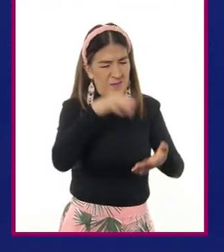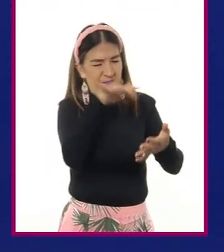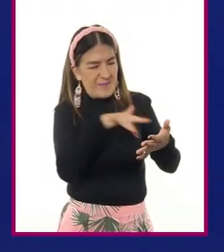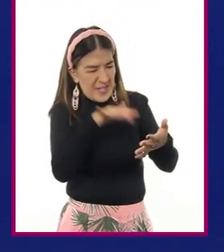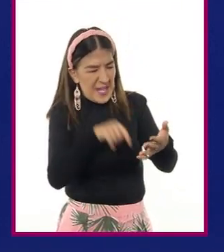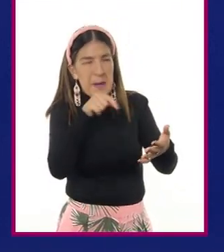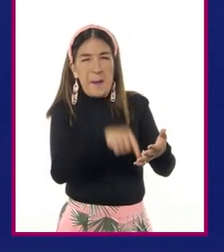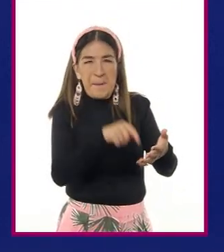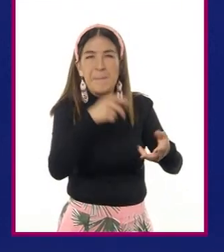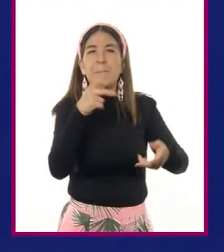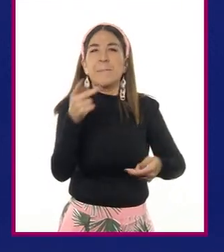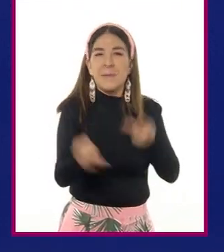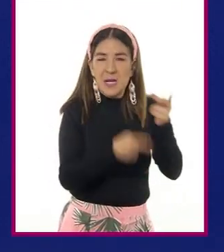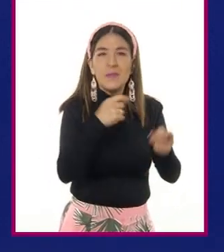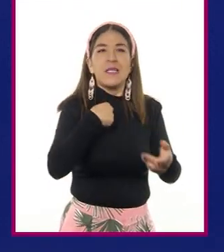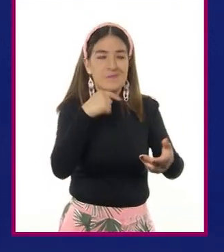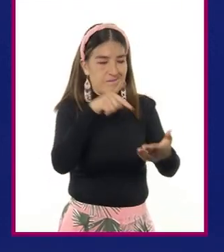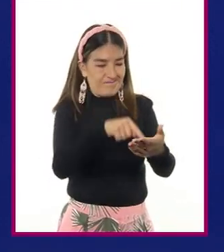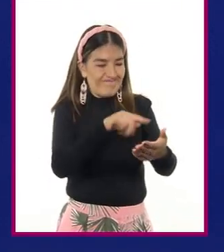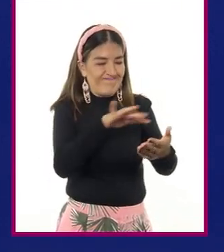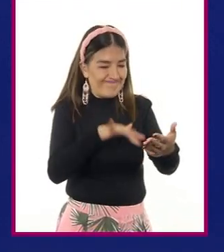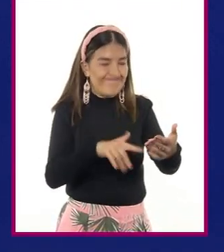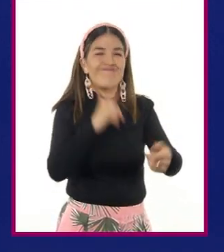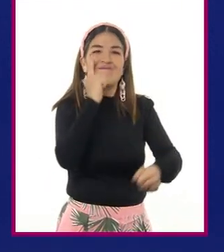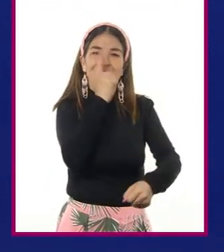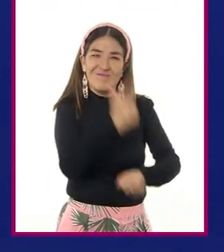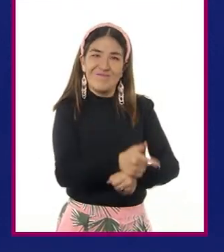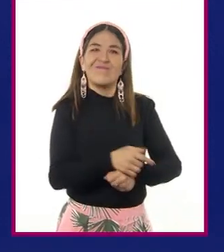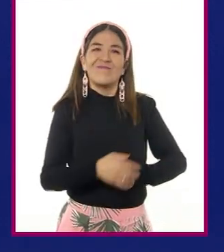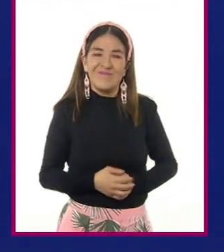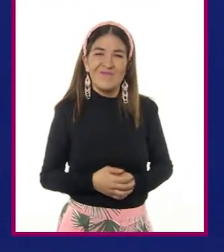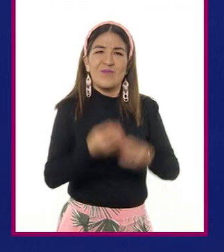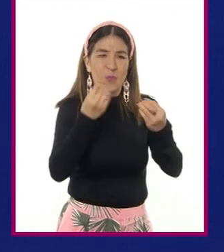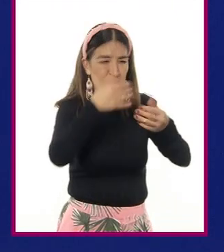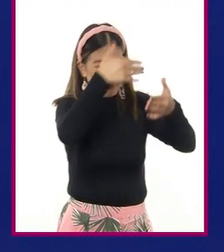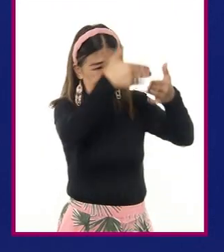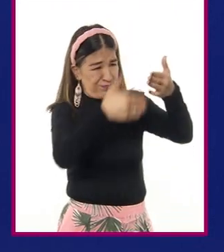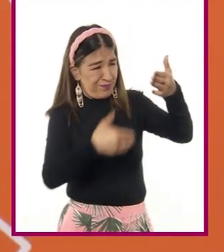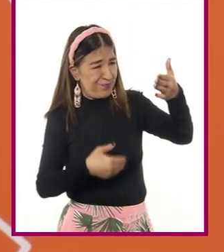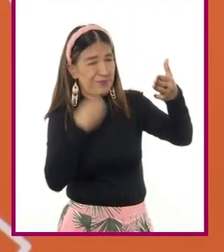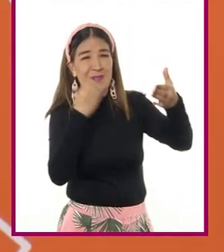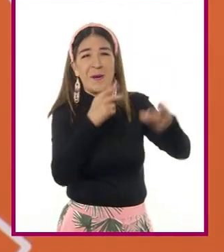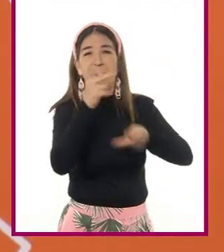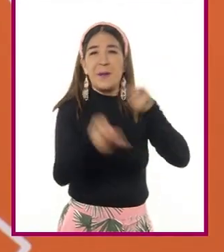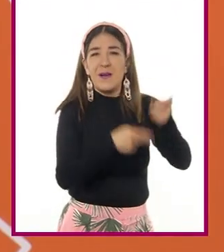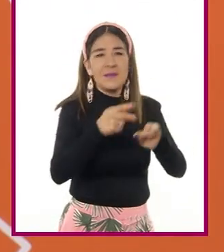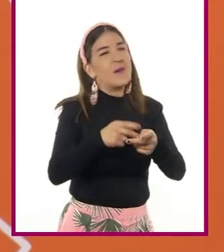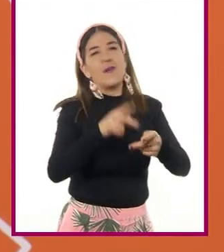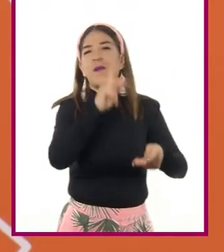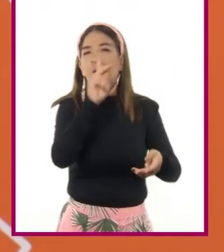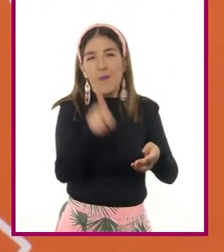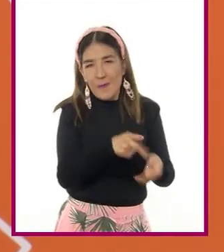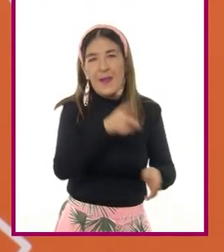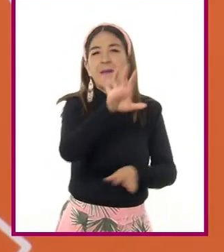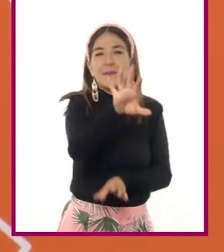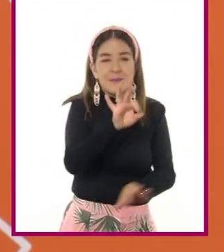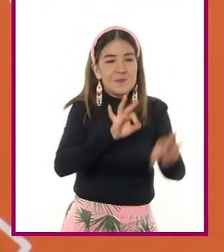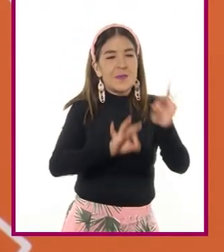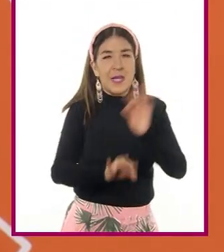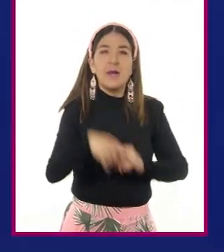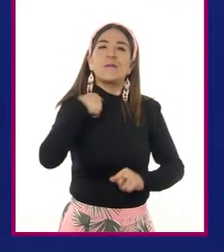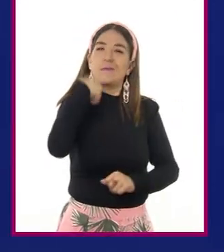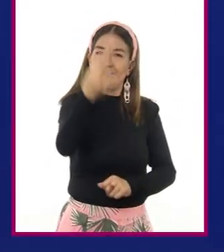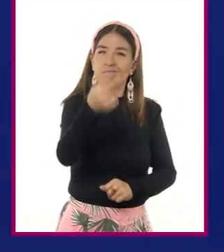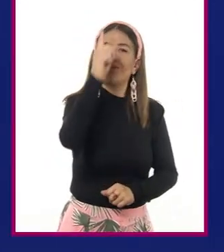di cuenta que tenía bastantes, me tomaría mucho tiempo realizar todas. Entonces, como sugerencia